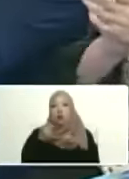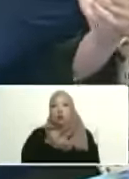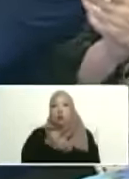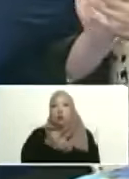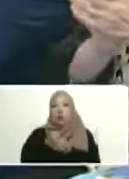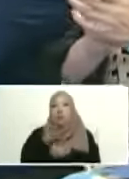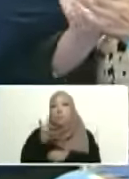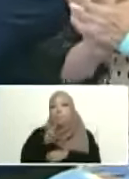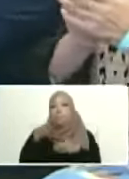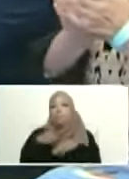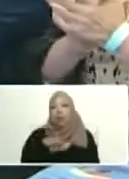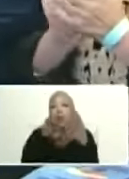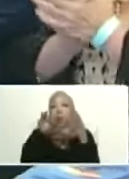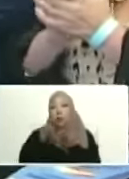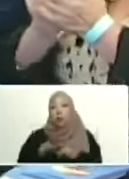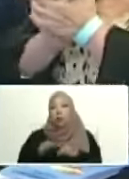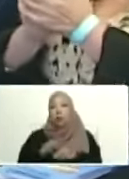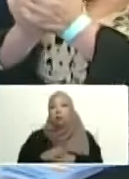las partes.